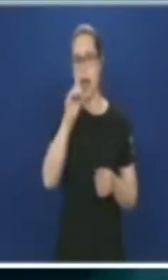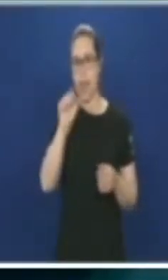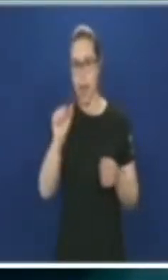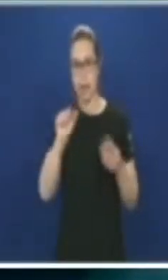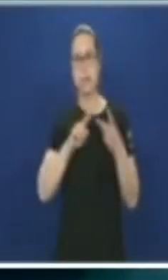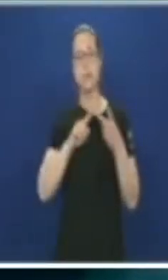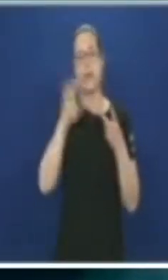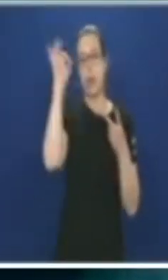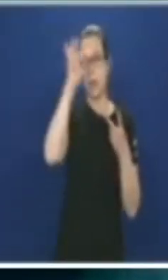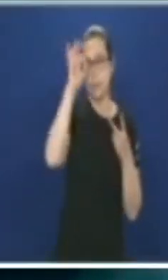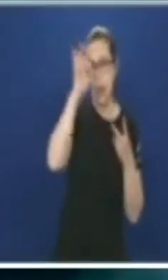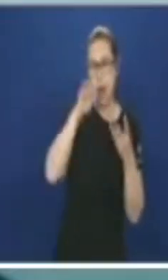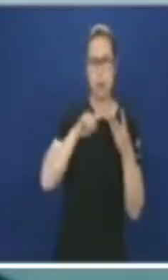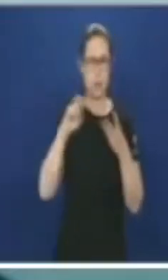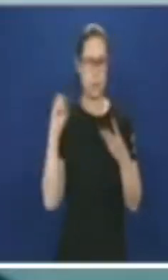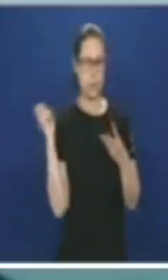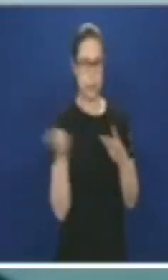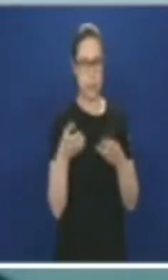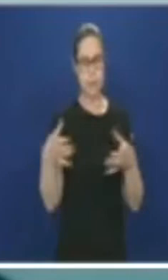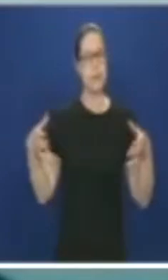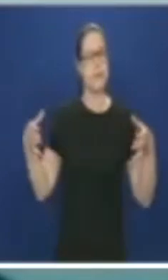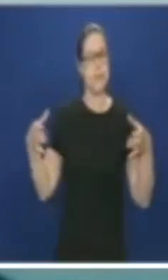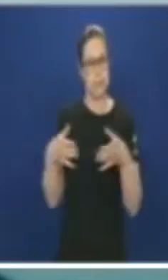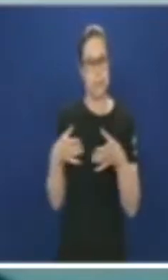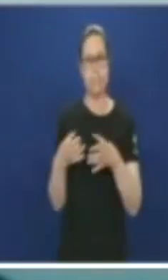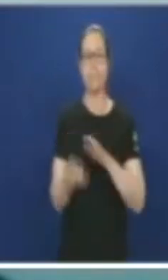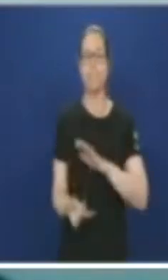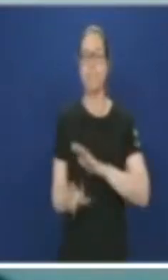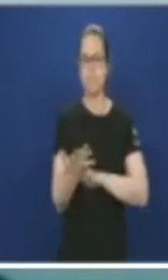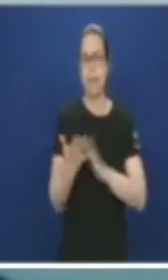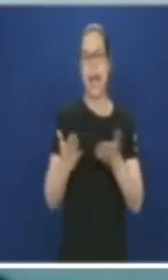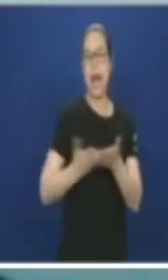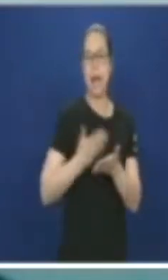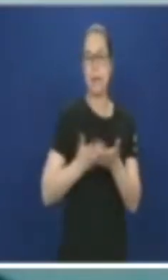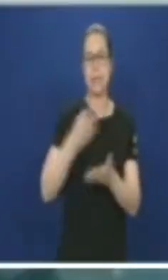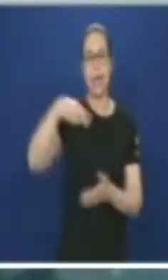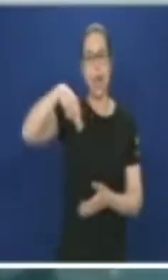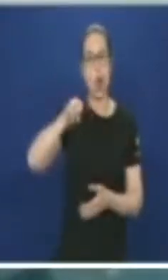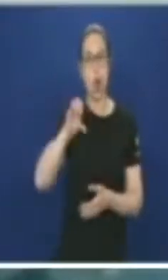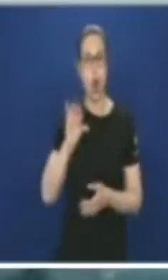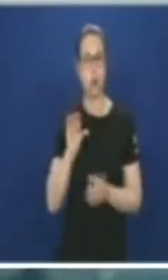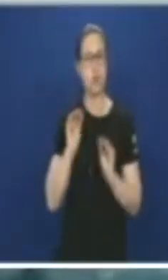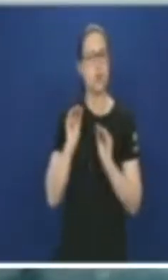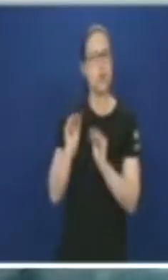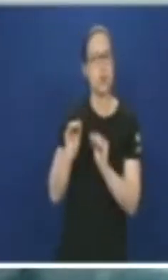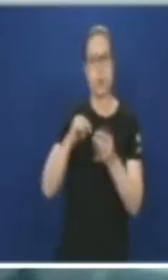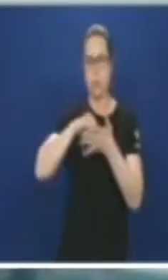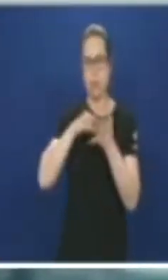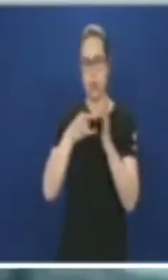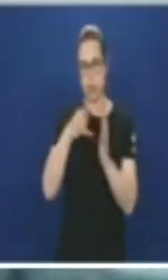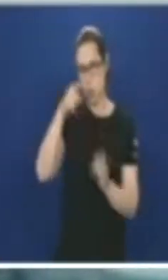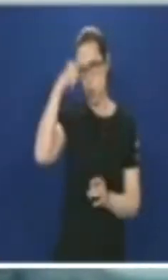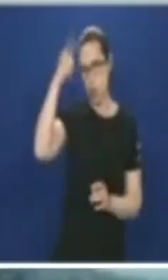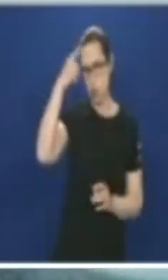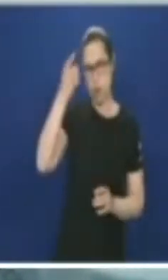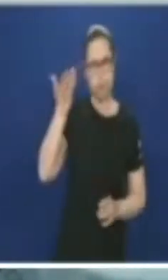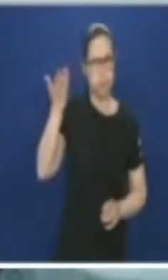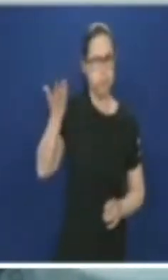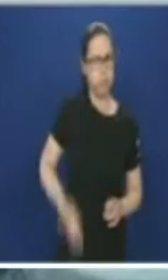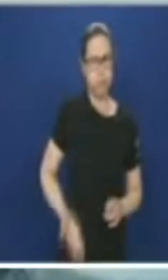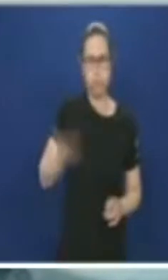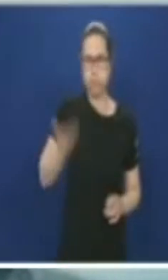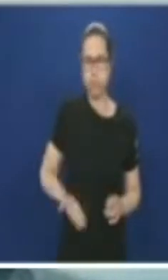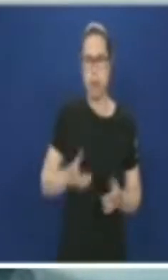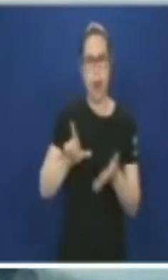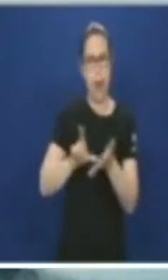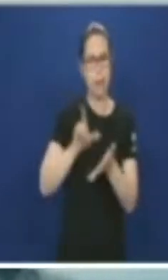Arturo Noguerol, Cuevillas e Otero Pedrallo fundaban a revista Nós, un dos proxectos culturais colectivos máis importantes da historia da